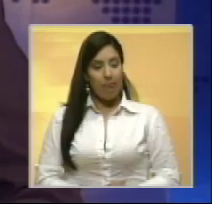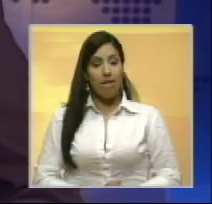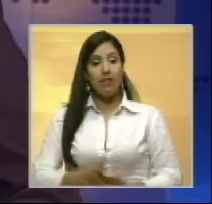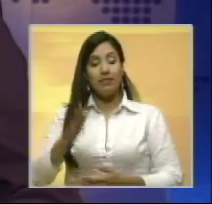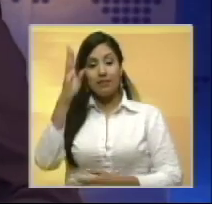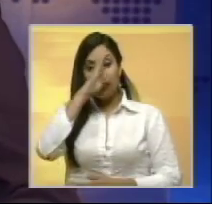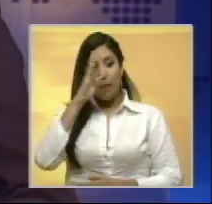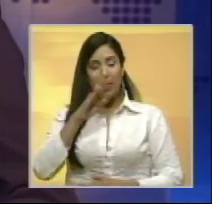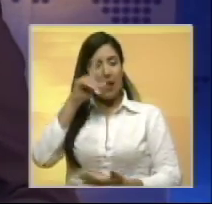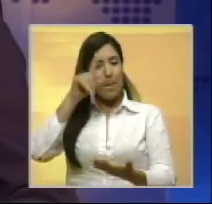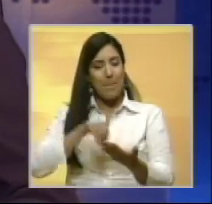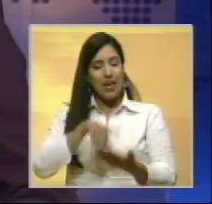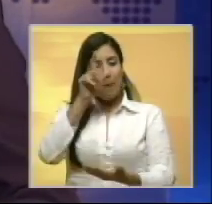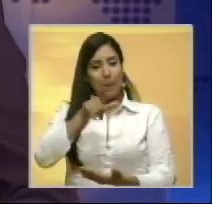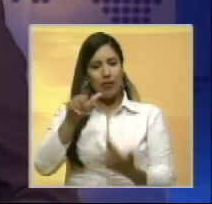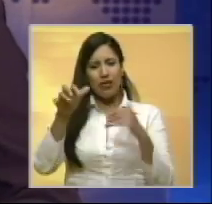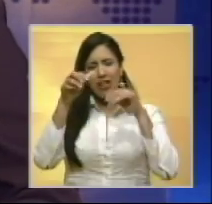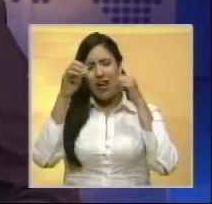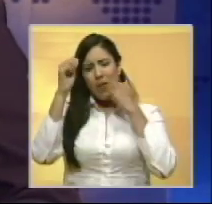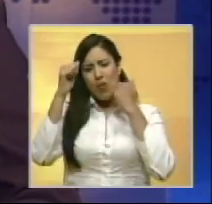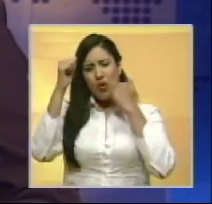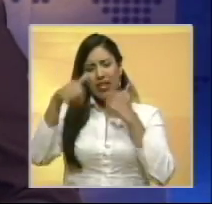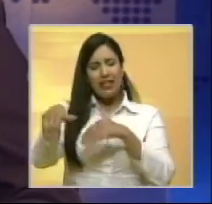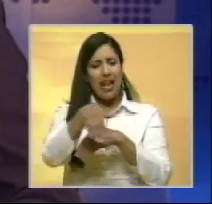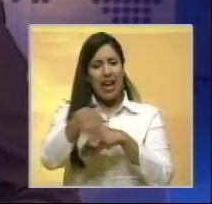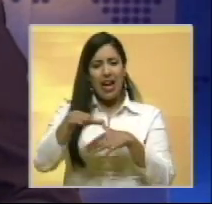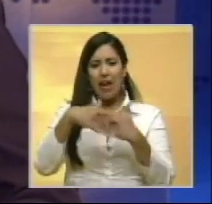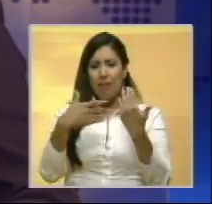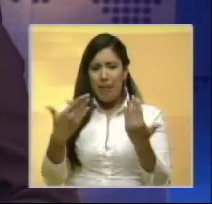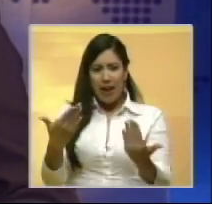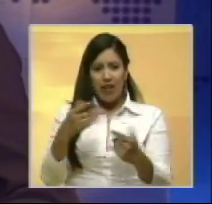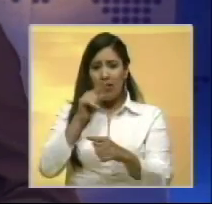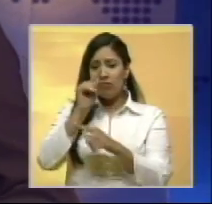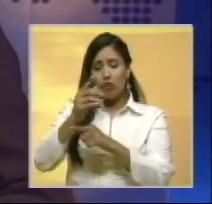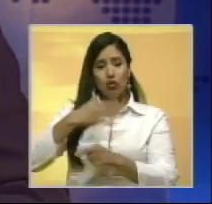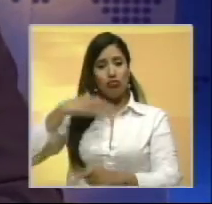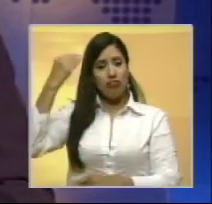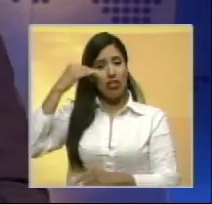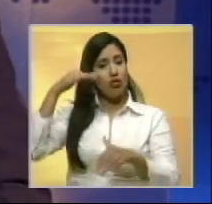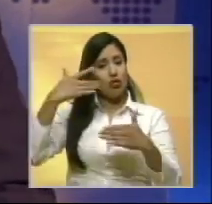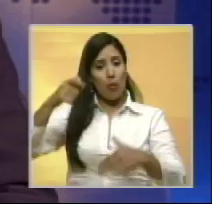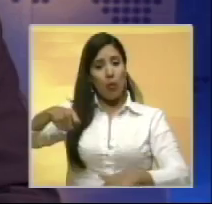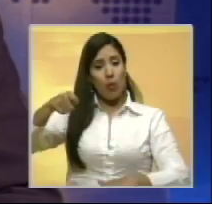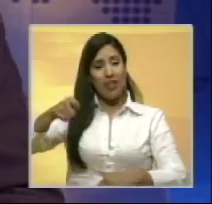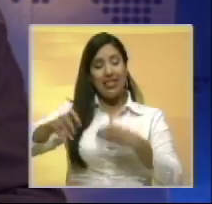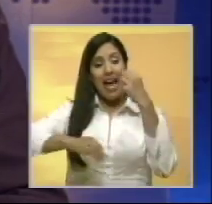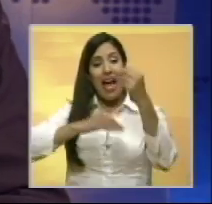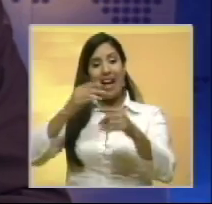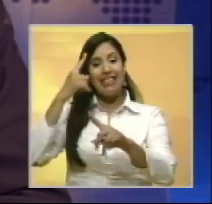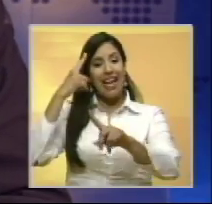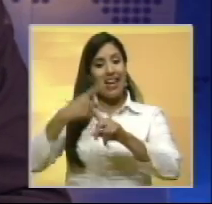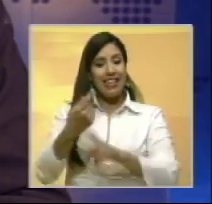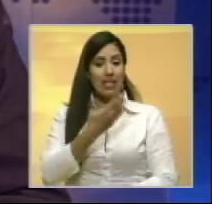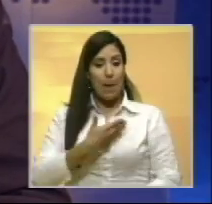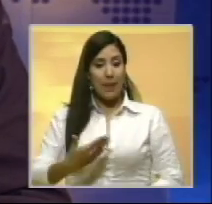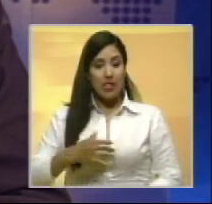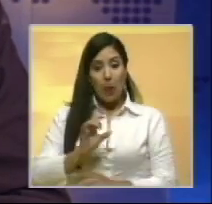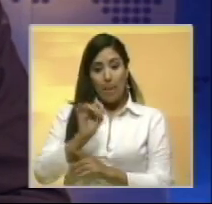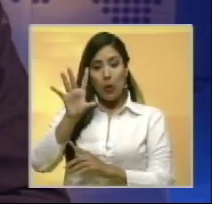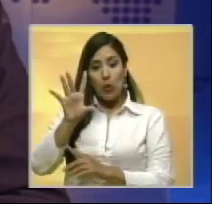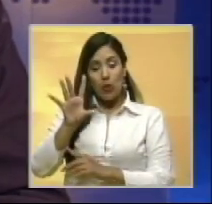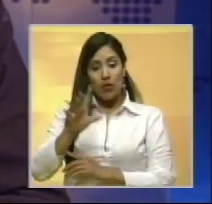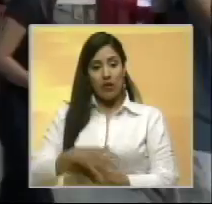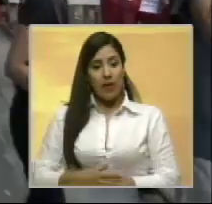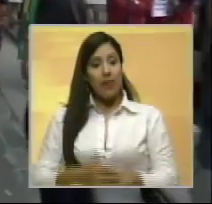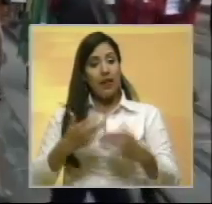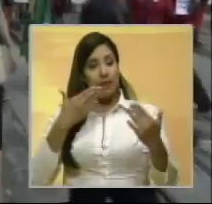En Brasil, miles de personas se manifestaron en las calles para expresar su opinión sobre el juicio que se le realiza a la expresidenta suspendida Dilma